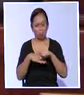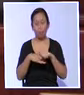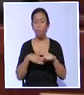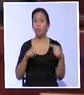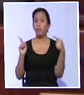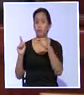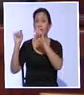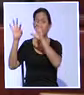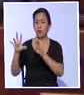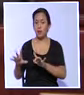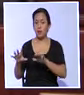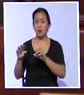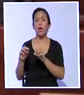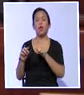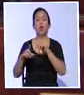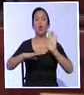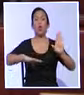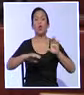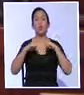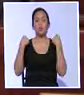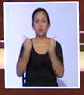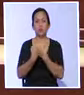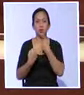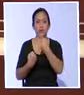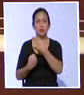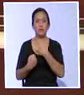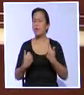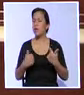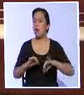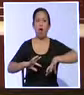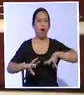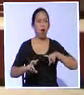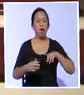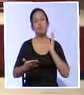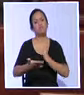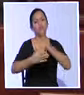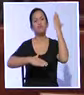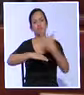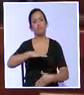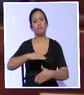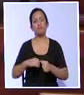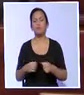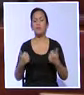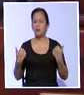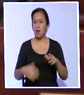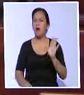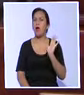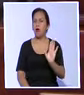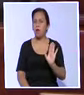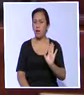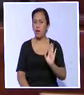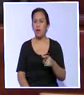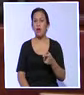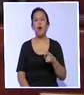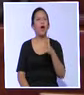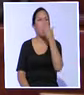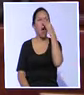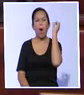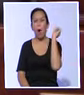el secretario general de compromiso social se erradicarán los actos de corrupción ya no vamos a tener más casos y